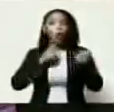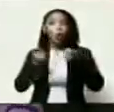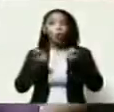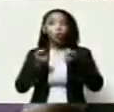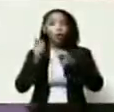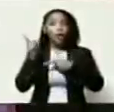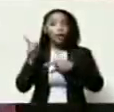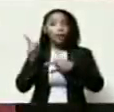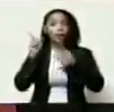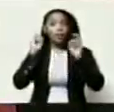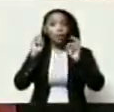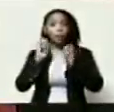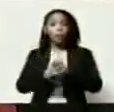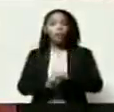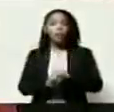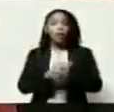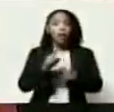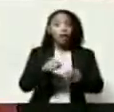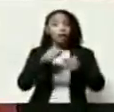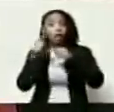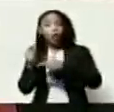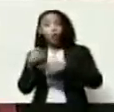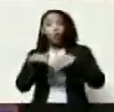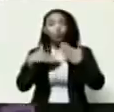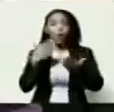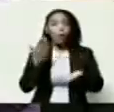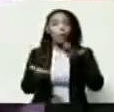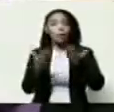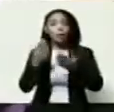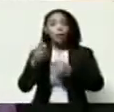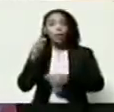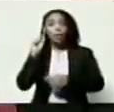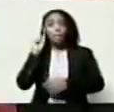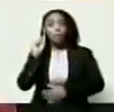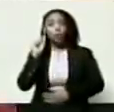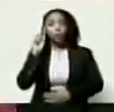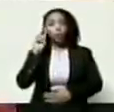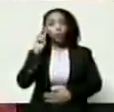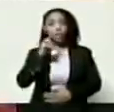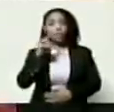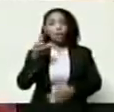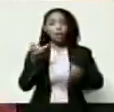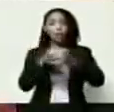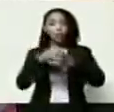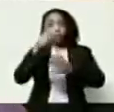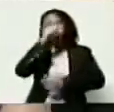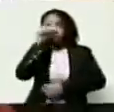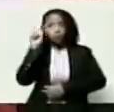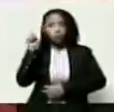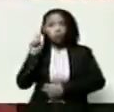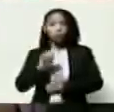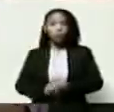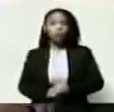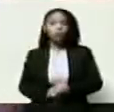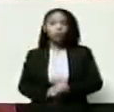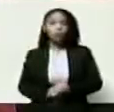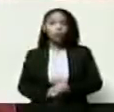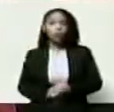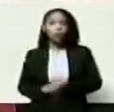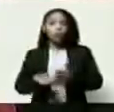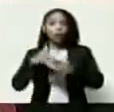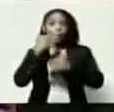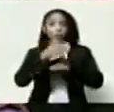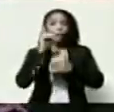lado. Por el otro, quisiera conocer cuál es el balance desde el punto de vista del Partido Socialista Unido de Venezuela, luego de